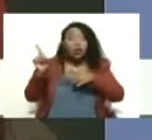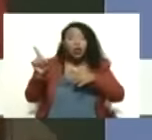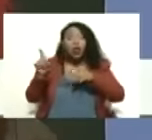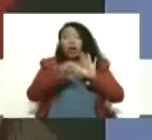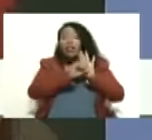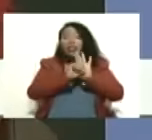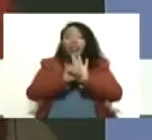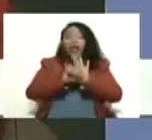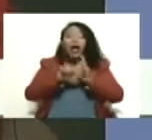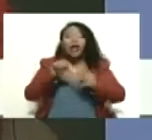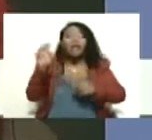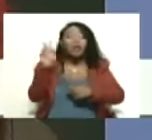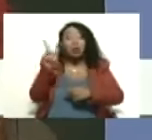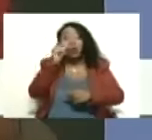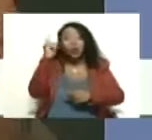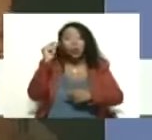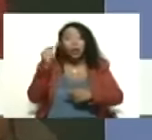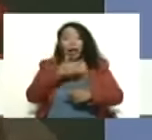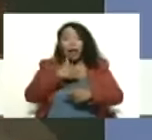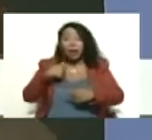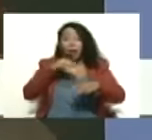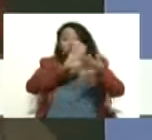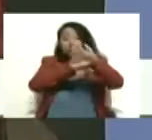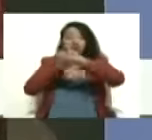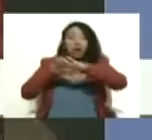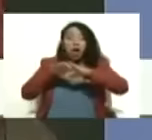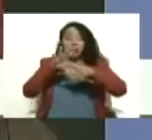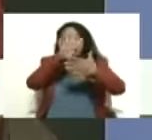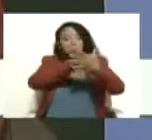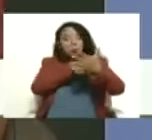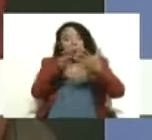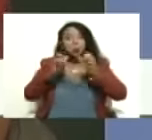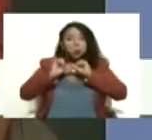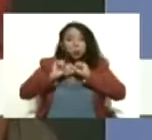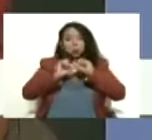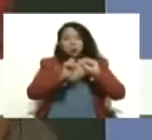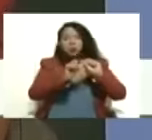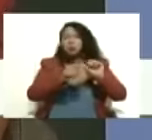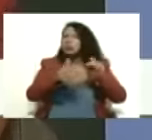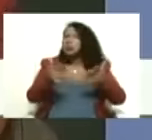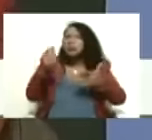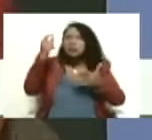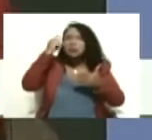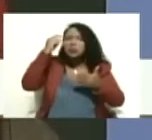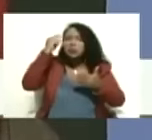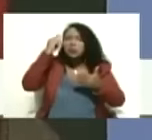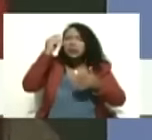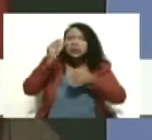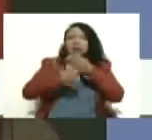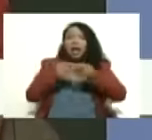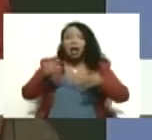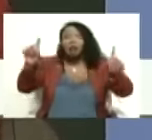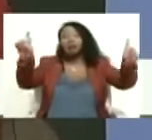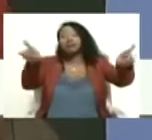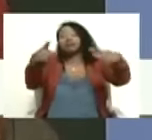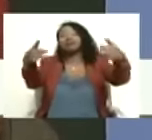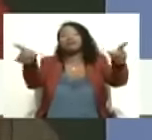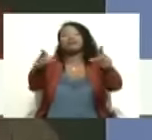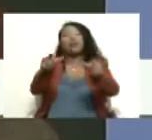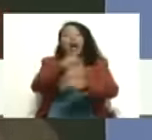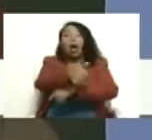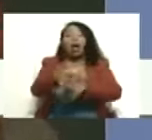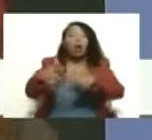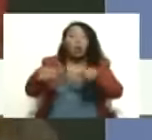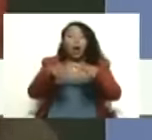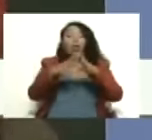queremos anunciarles a todos y a todas la agenda que continúa y cuáles días serán los conciertos en cada región porque todo el